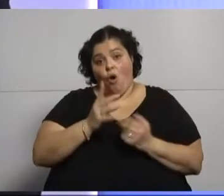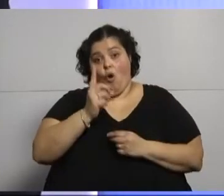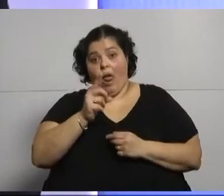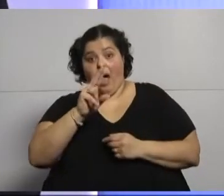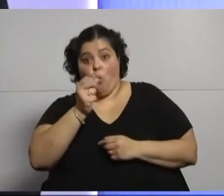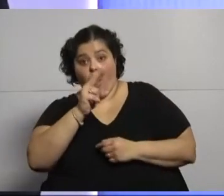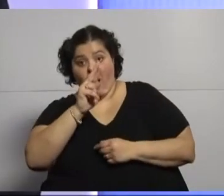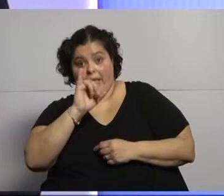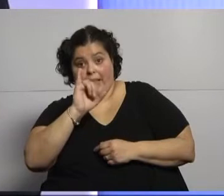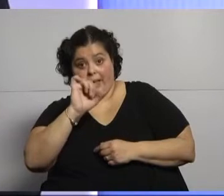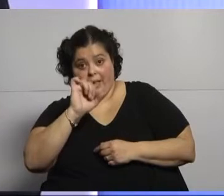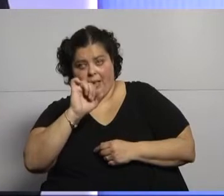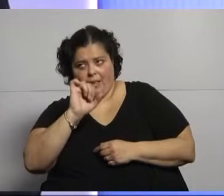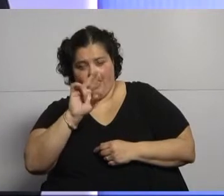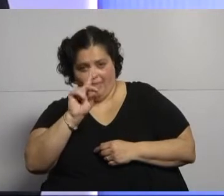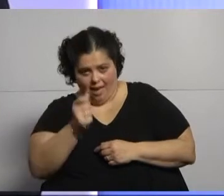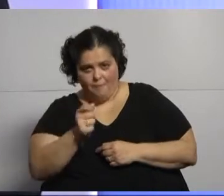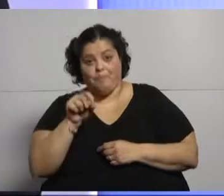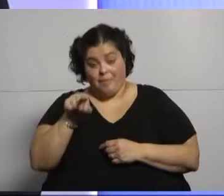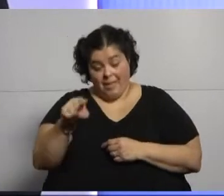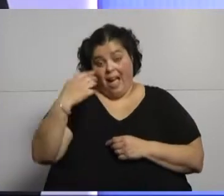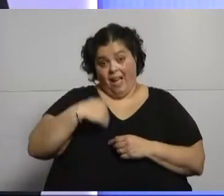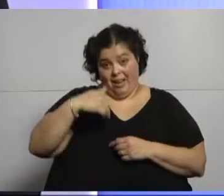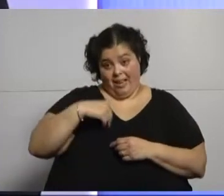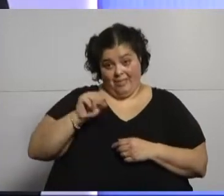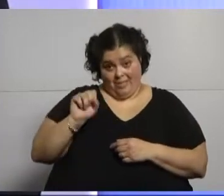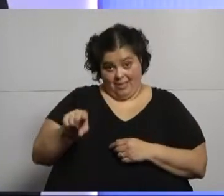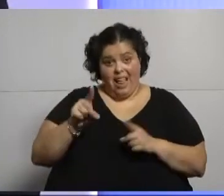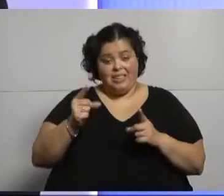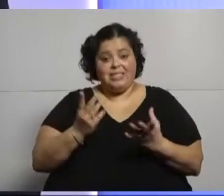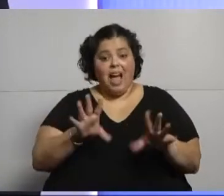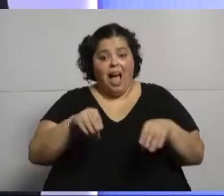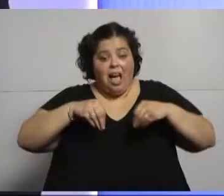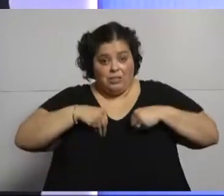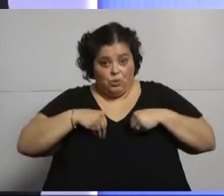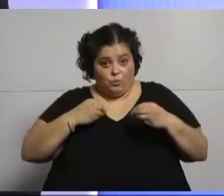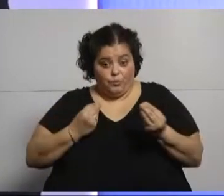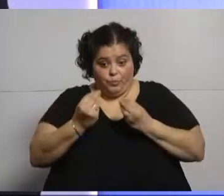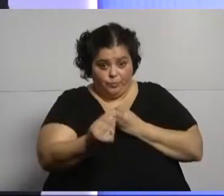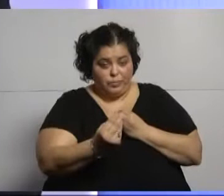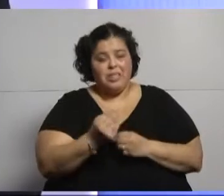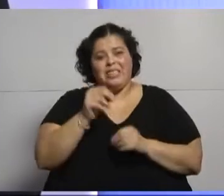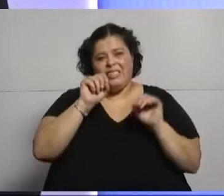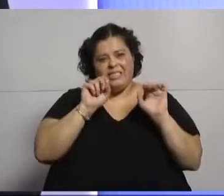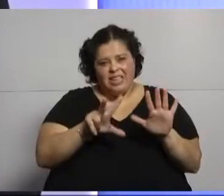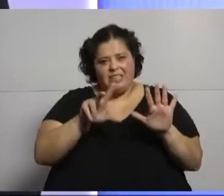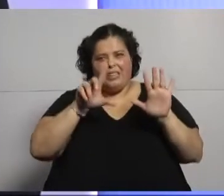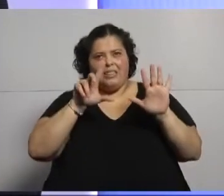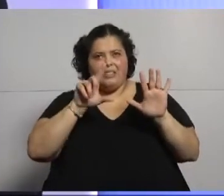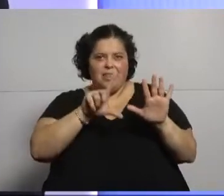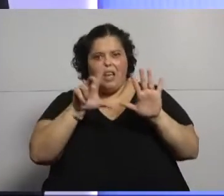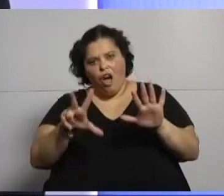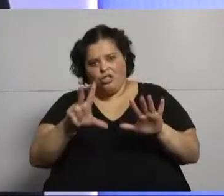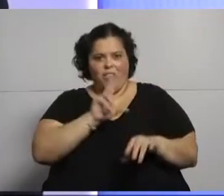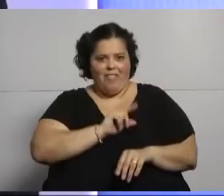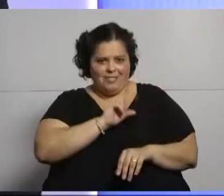tema educacional, Guaira Santa Fe asume el 7-8 de diciembre, nuevo gobierno, recién acomodando el cuerpo.